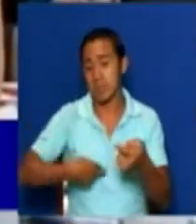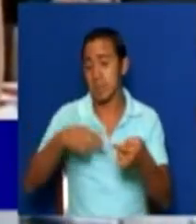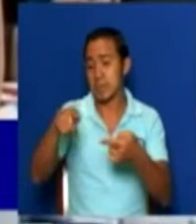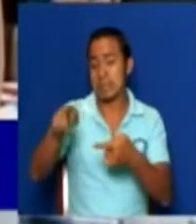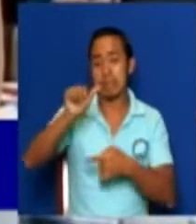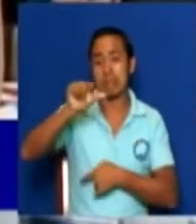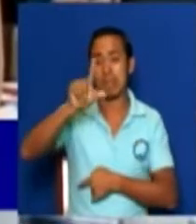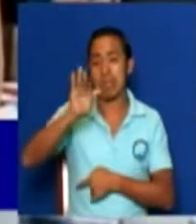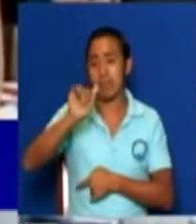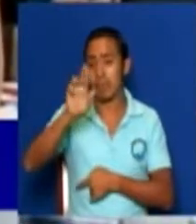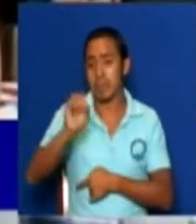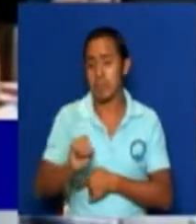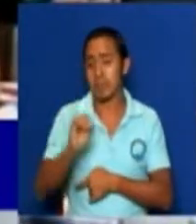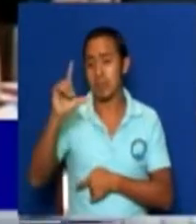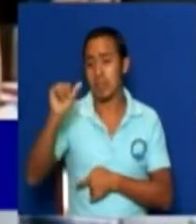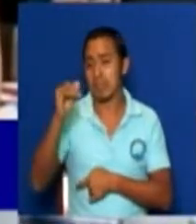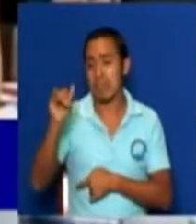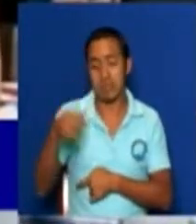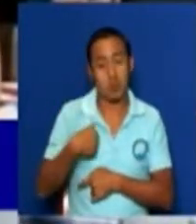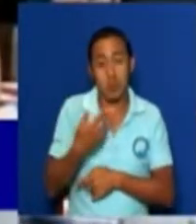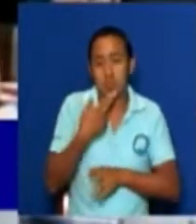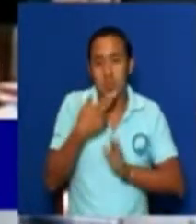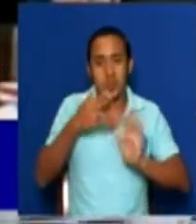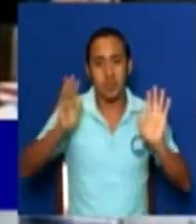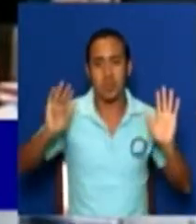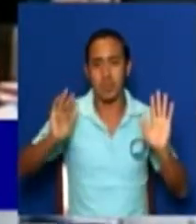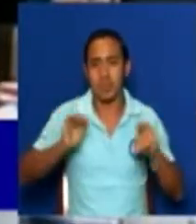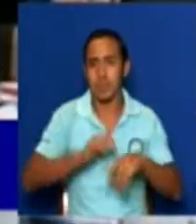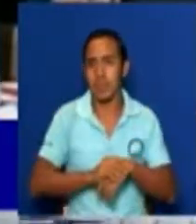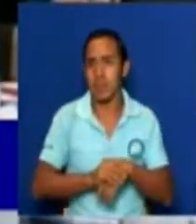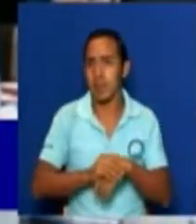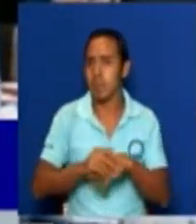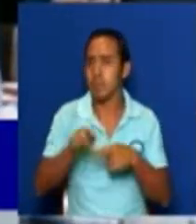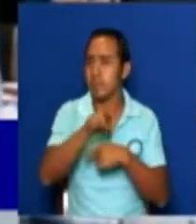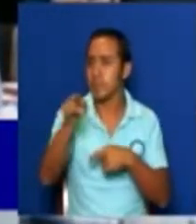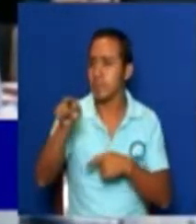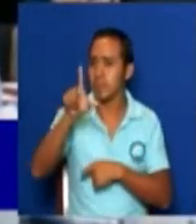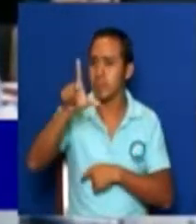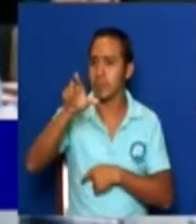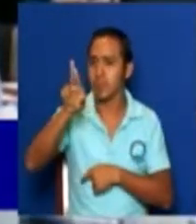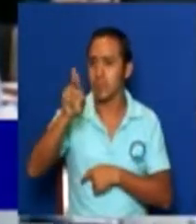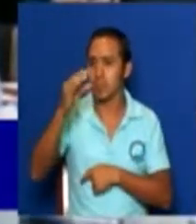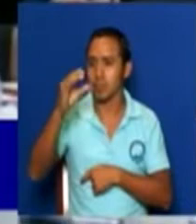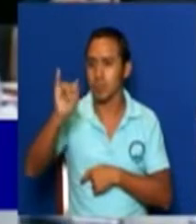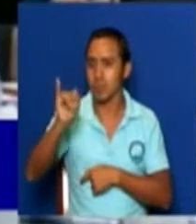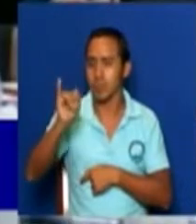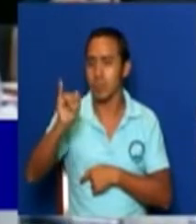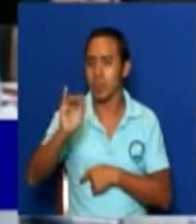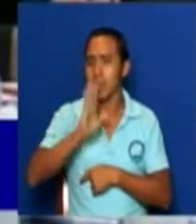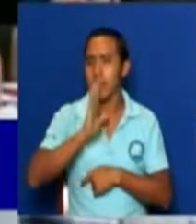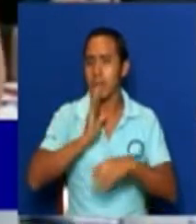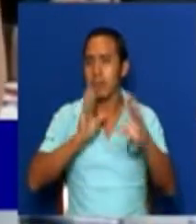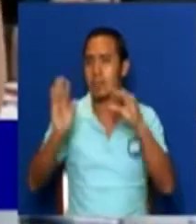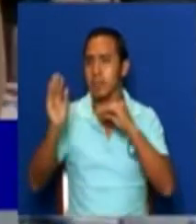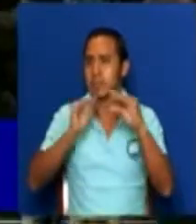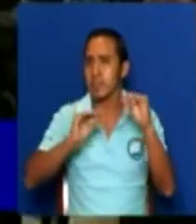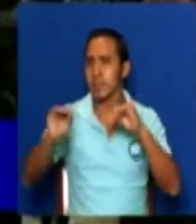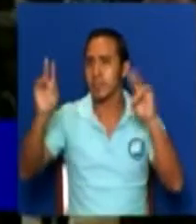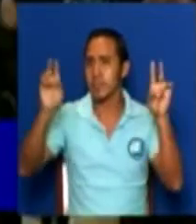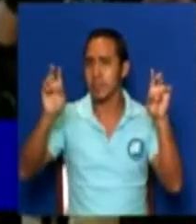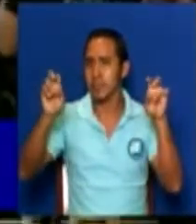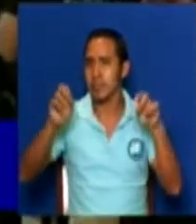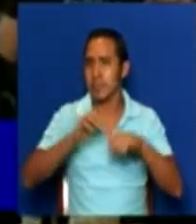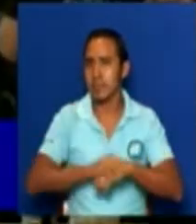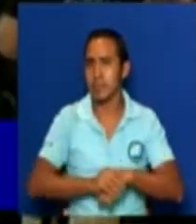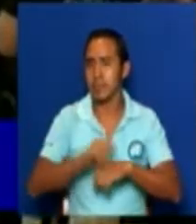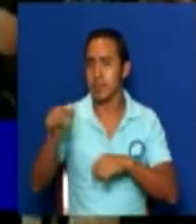Alberto Lacayo y no podría responder. La compañera Lucy Valenti del COSET va a hablar un poco sobre el tema y